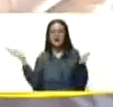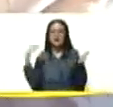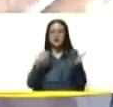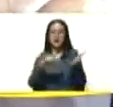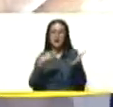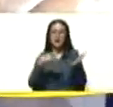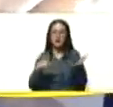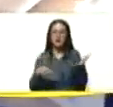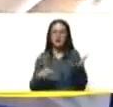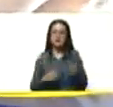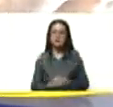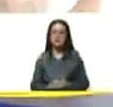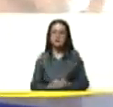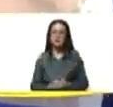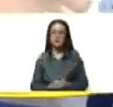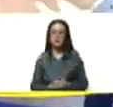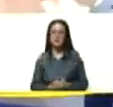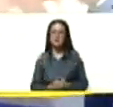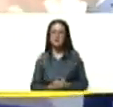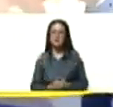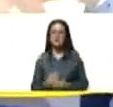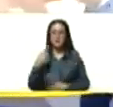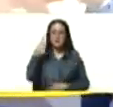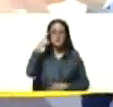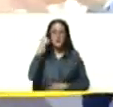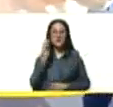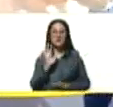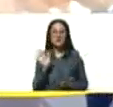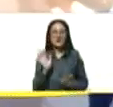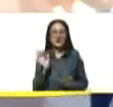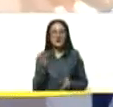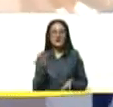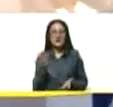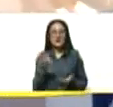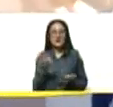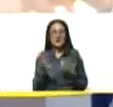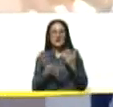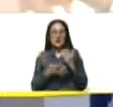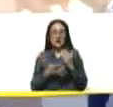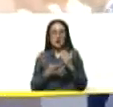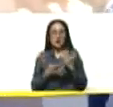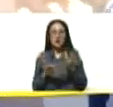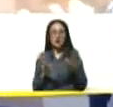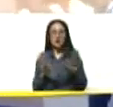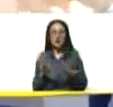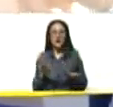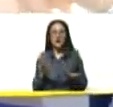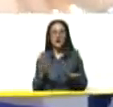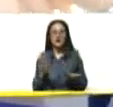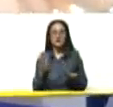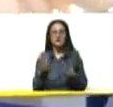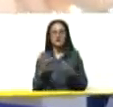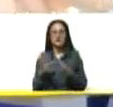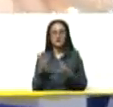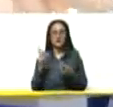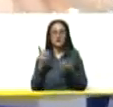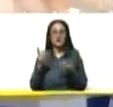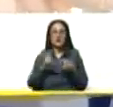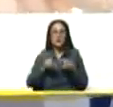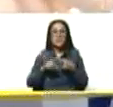mente colonizada. Claro. Mente colonizada, tecnología, colonialismo tecnológico, dependencia del